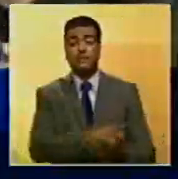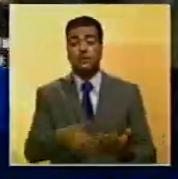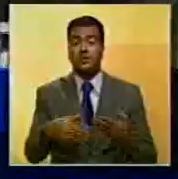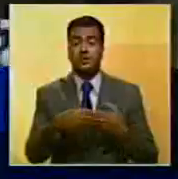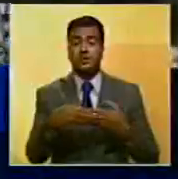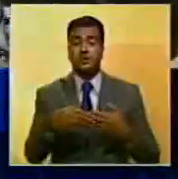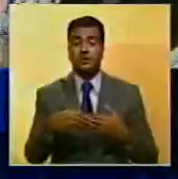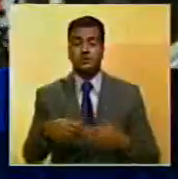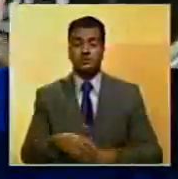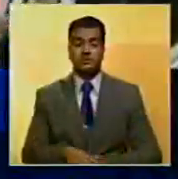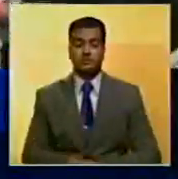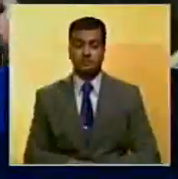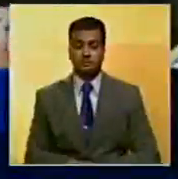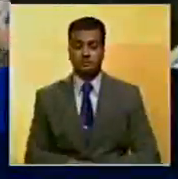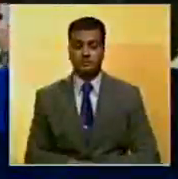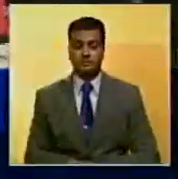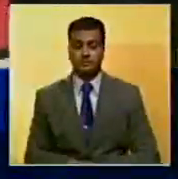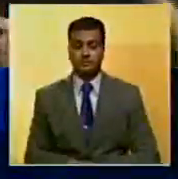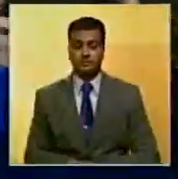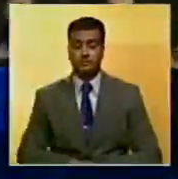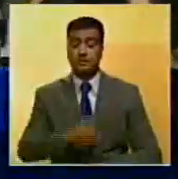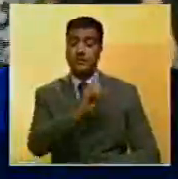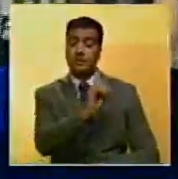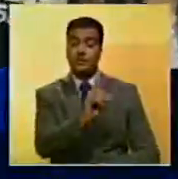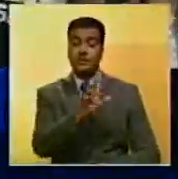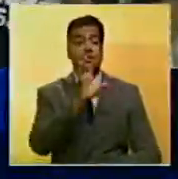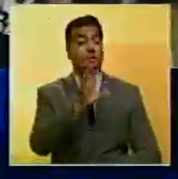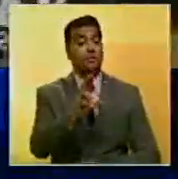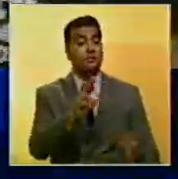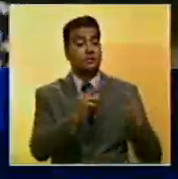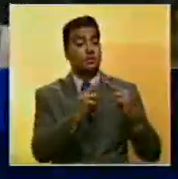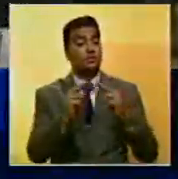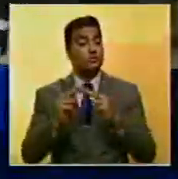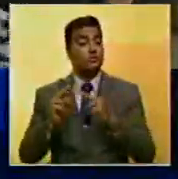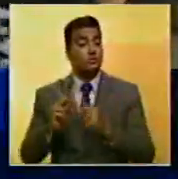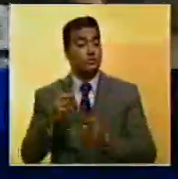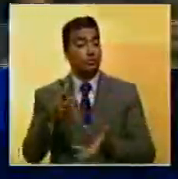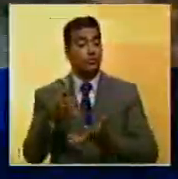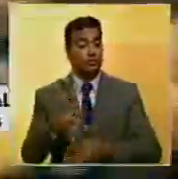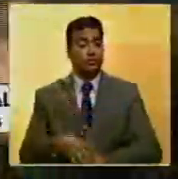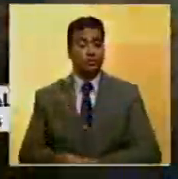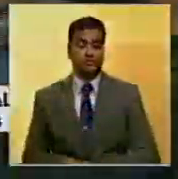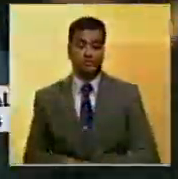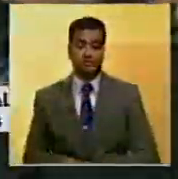$1.500 millones. California fue el primer estado en el que se conoció que había un ganador.